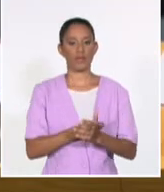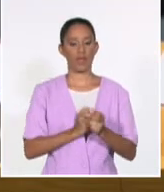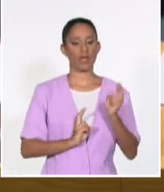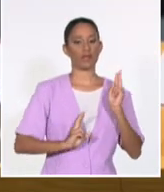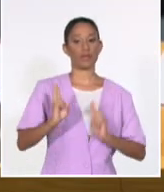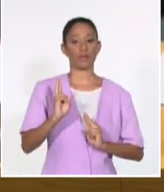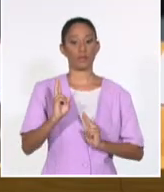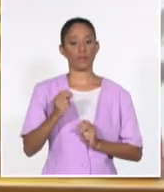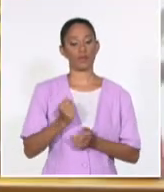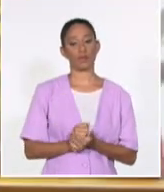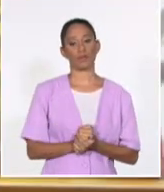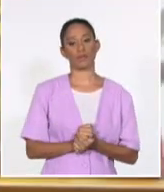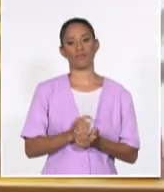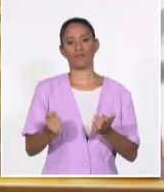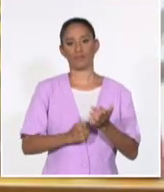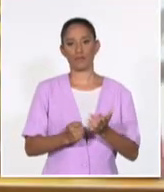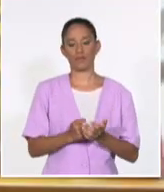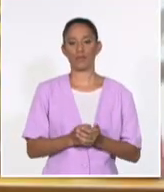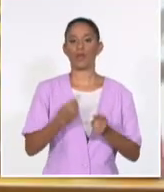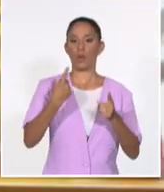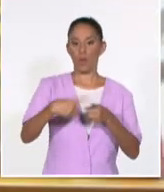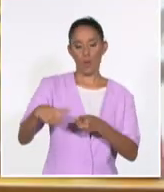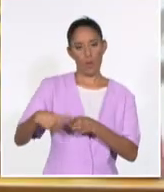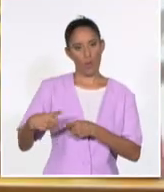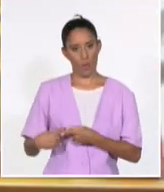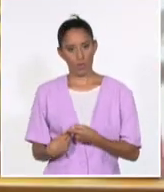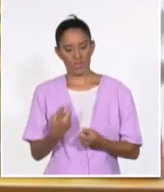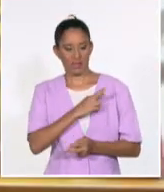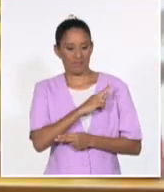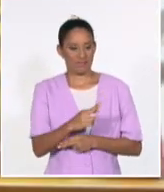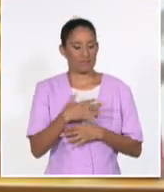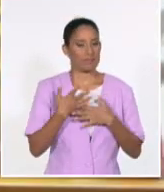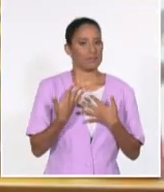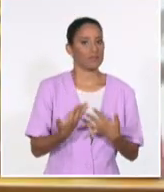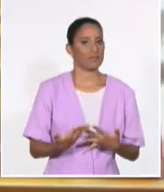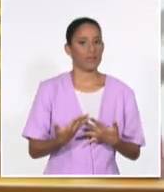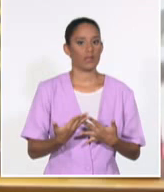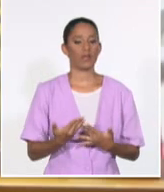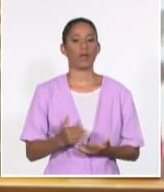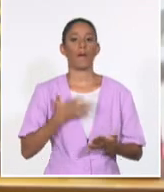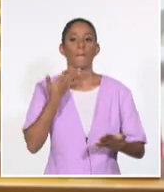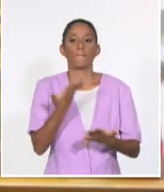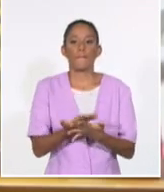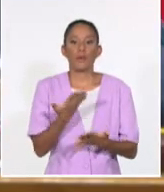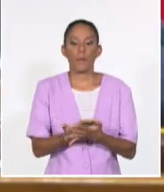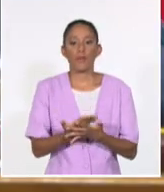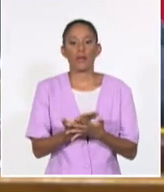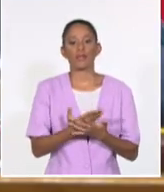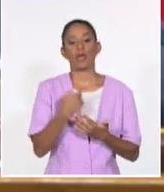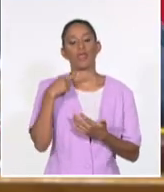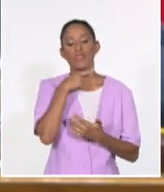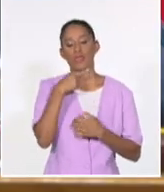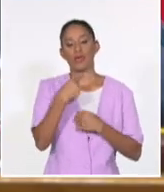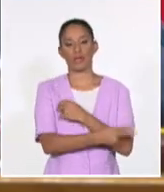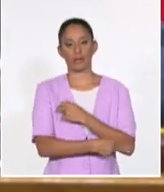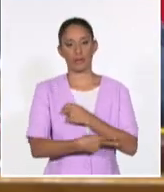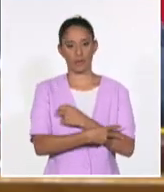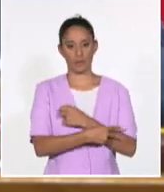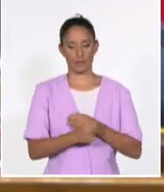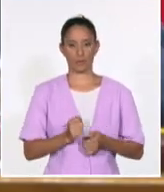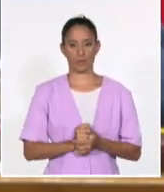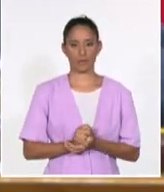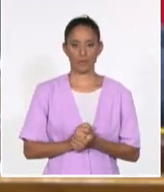Gaza. La razón, entre otras, es que se trataba de una propuesta de Rusia que fue vetada por Estados Unidos, Reino Unido y